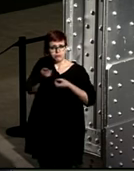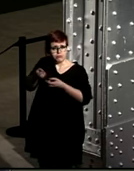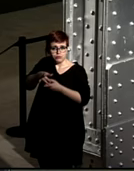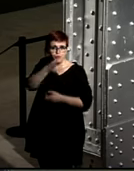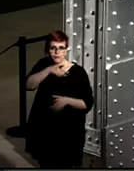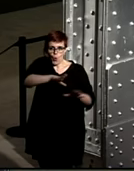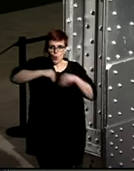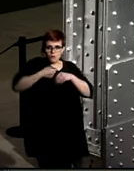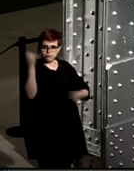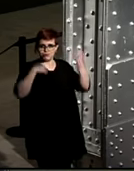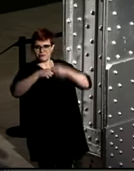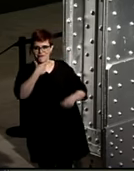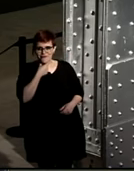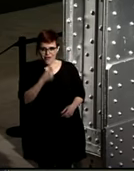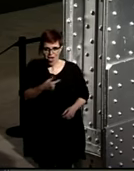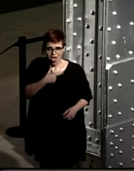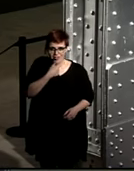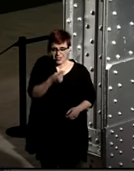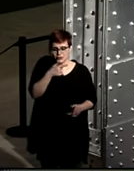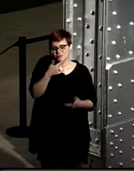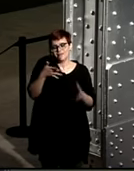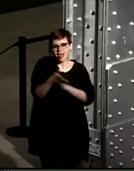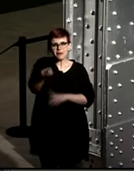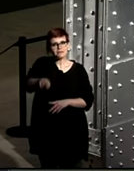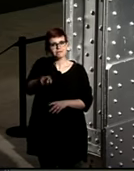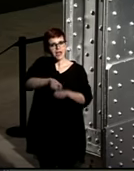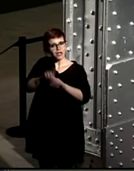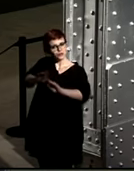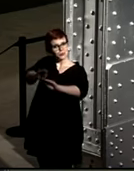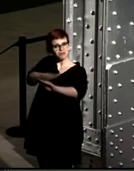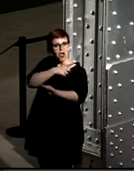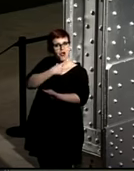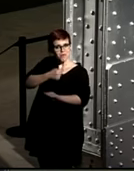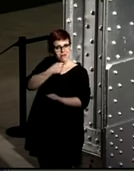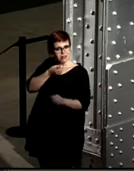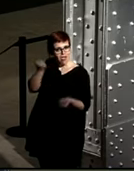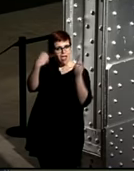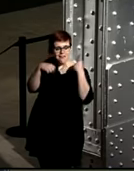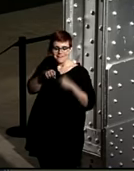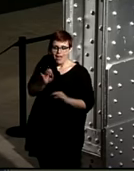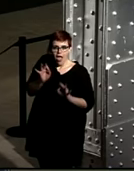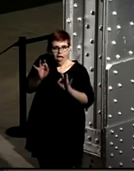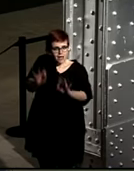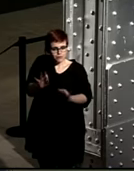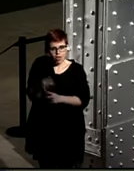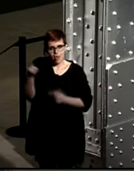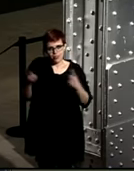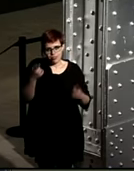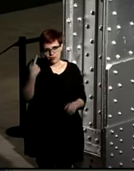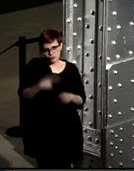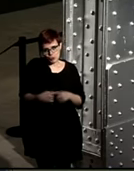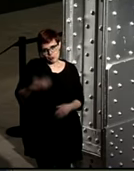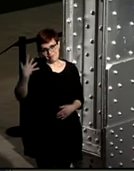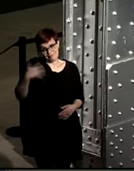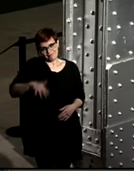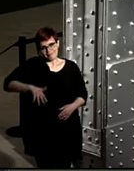la comedia con esas tripas, con respeto, y lanzarse muchas veces a cosas que son muy, muy osadas, porque la